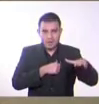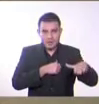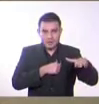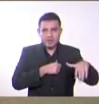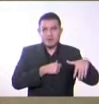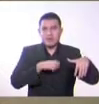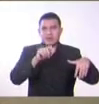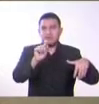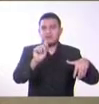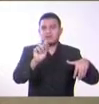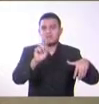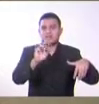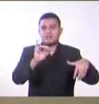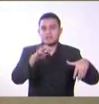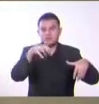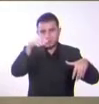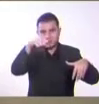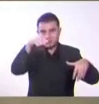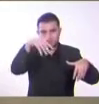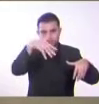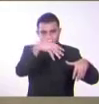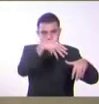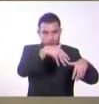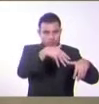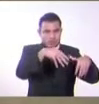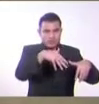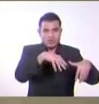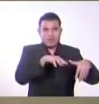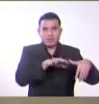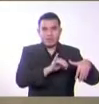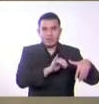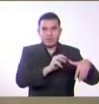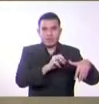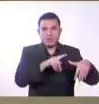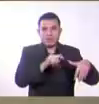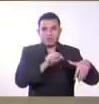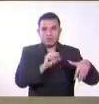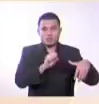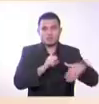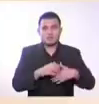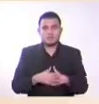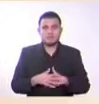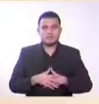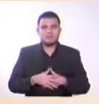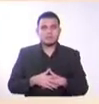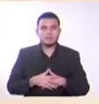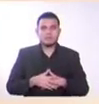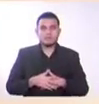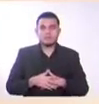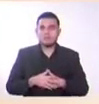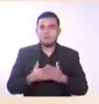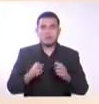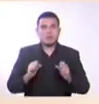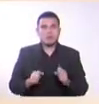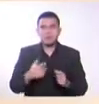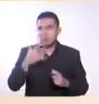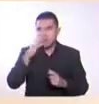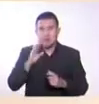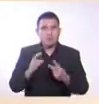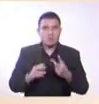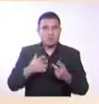diferenciar después los niveles. Ajá, muy bien. O sea, un tipo de tributo es el impuesto. El impuesto, ¿cuáles podemos mencionar? Dos ejemplos,